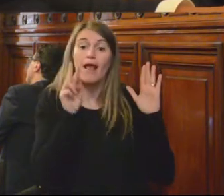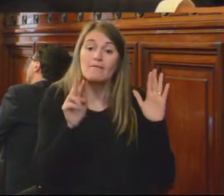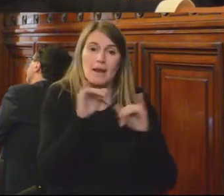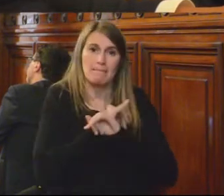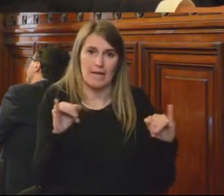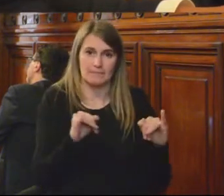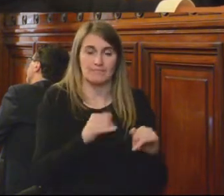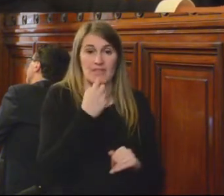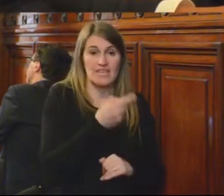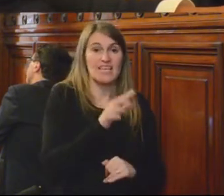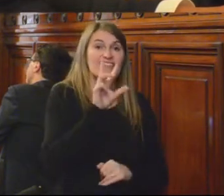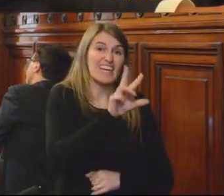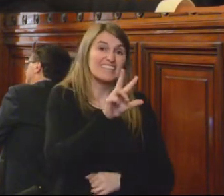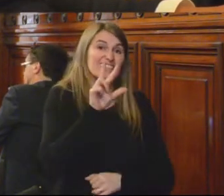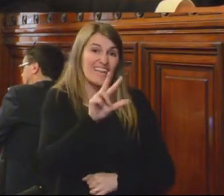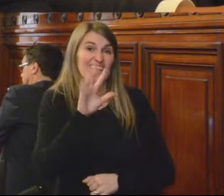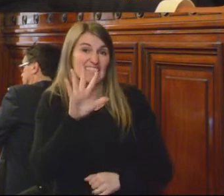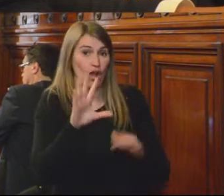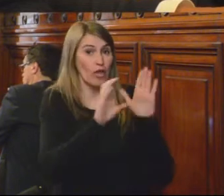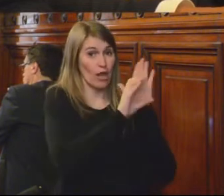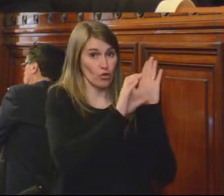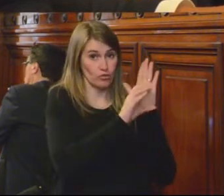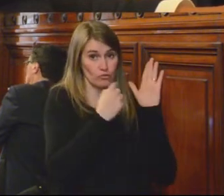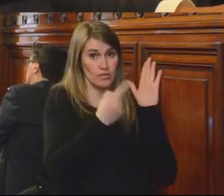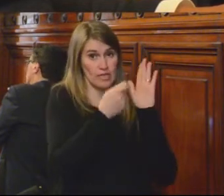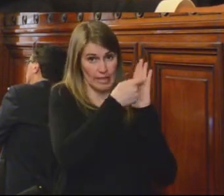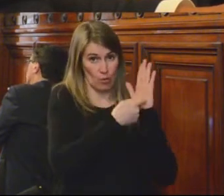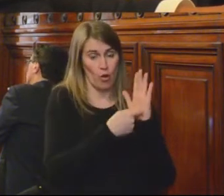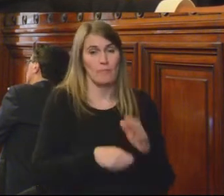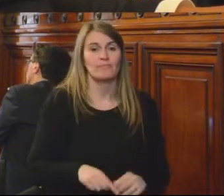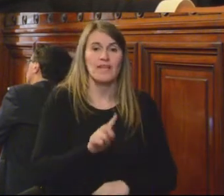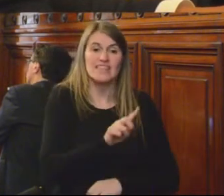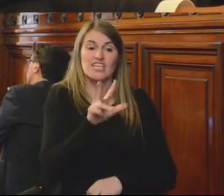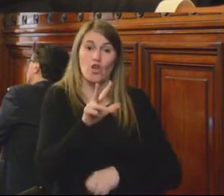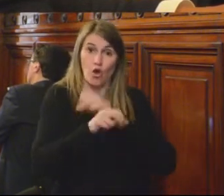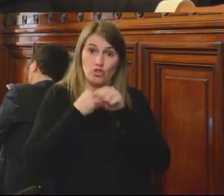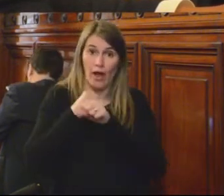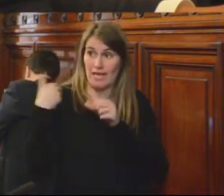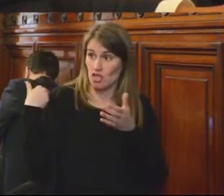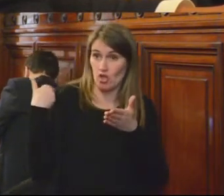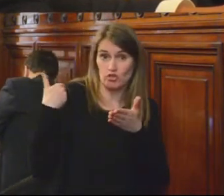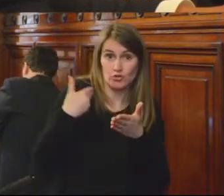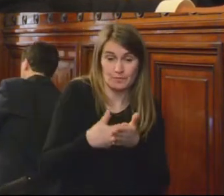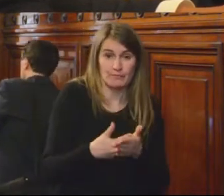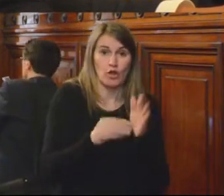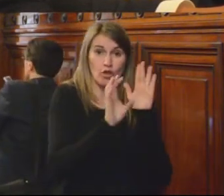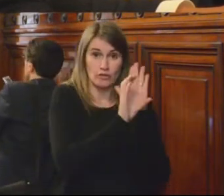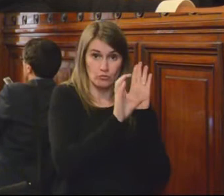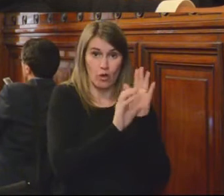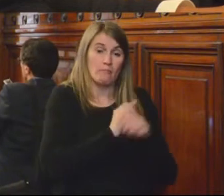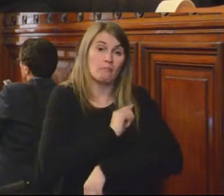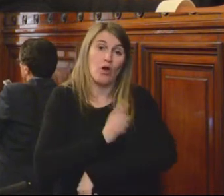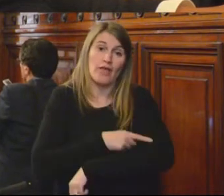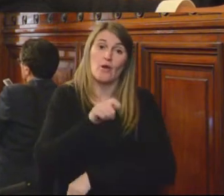artículo 335 constitucional. A lo largo de estos 18 años de vigencia de la Constitución, el Poder Judicial, a través de los